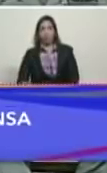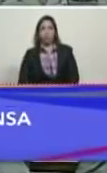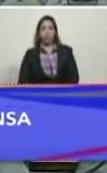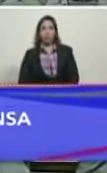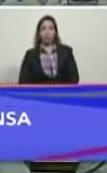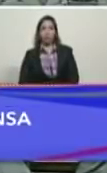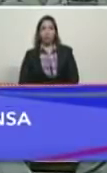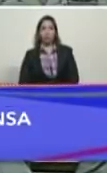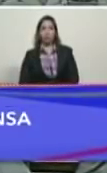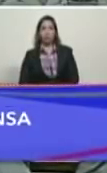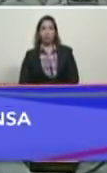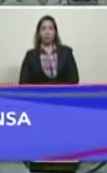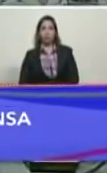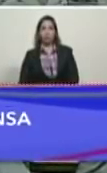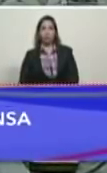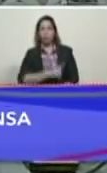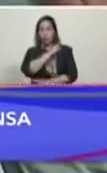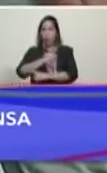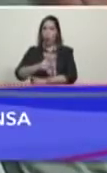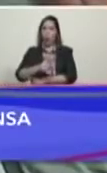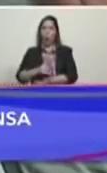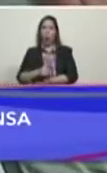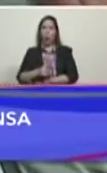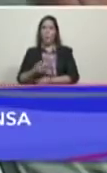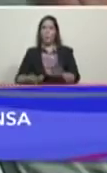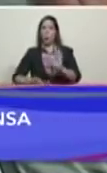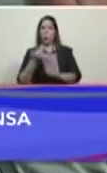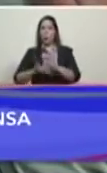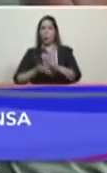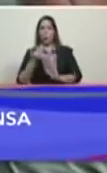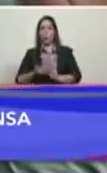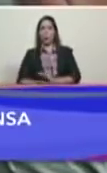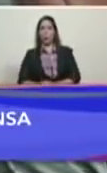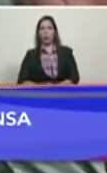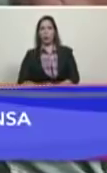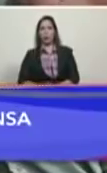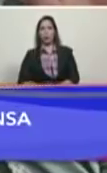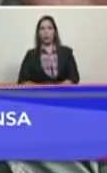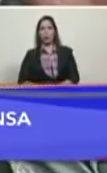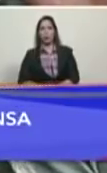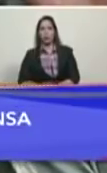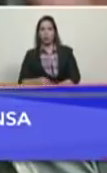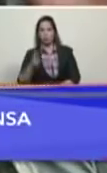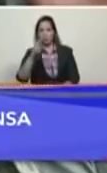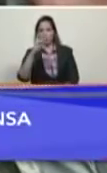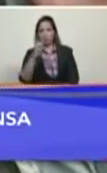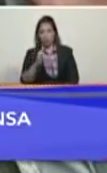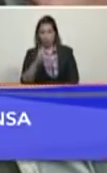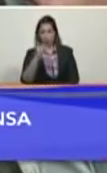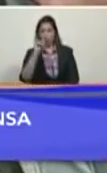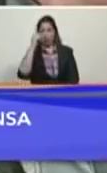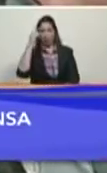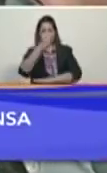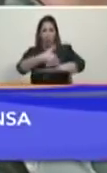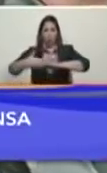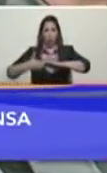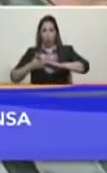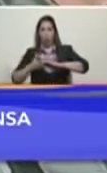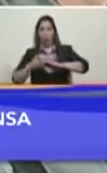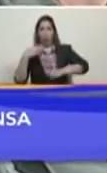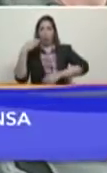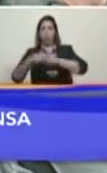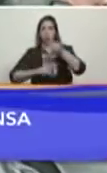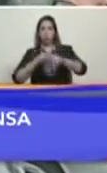Bolivariana, órdenes directas a los comandantes de las redes fronterizas para que se